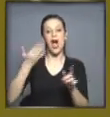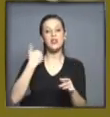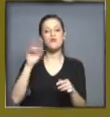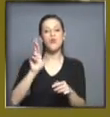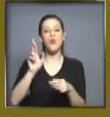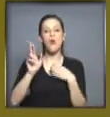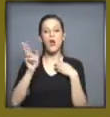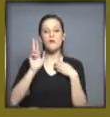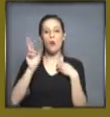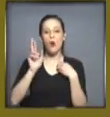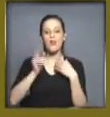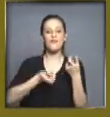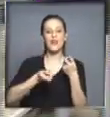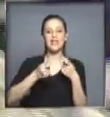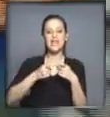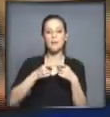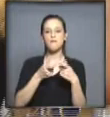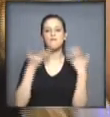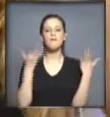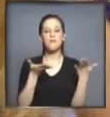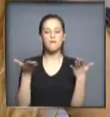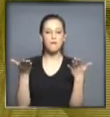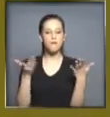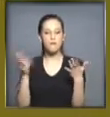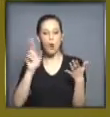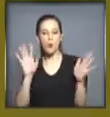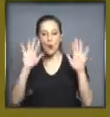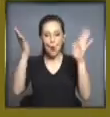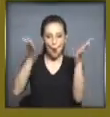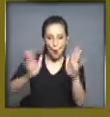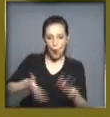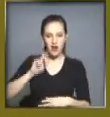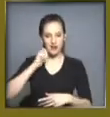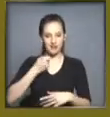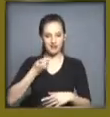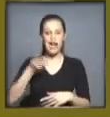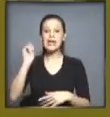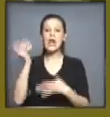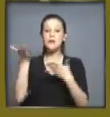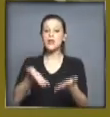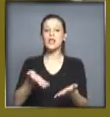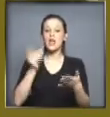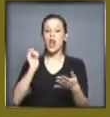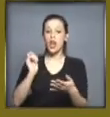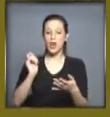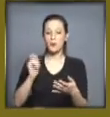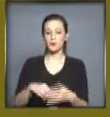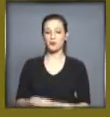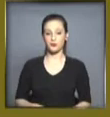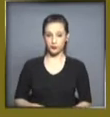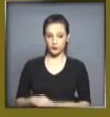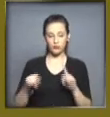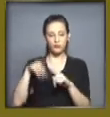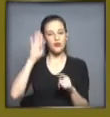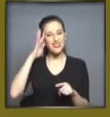ella era, pará, Agostina. Ella era tarjetera. Ok. ¿Y quién le invitó a salir al día? ¿En cuánto tiempo le invitó no, a salir? Ahí por